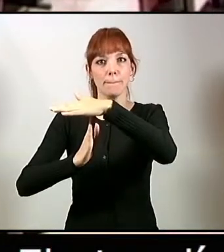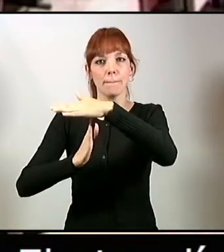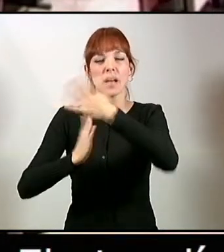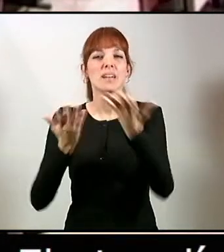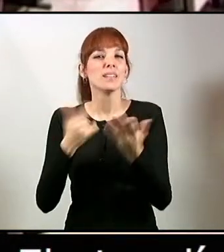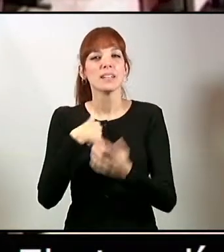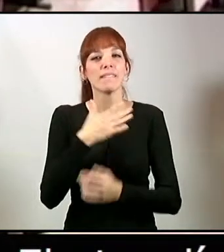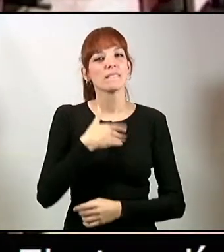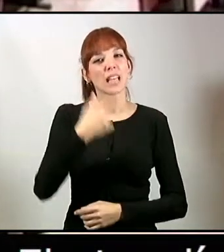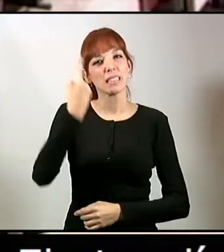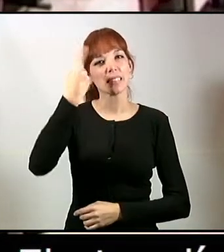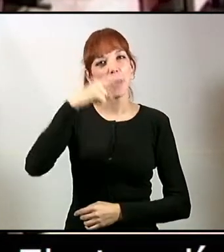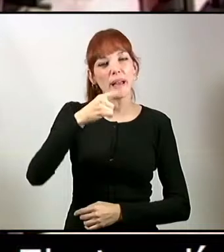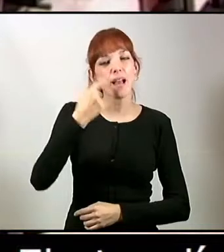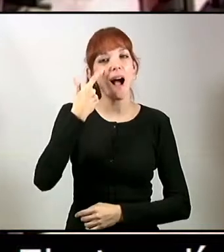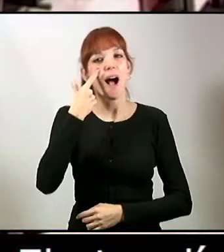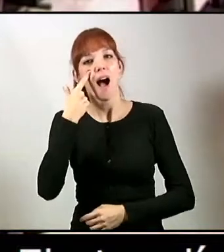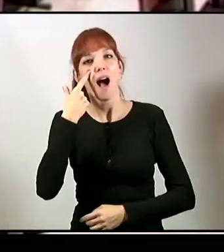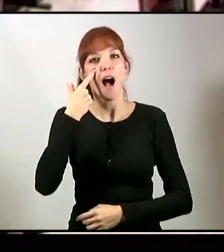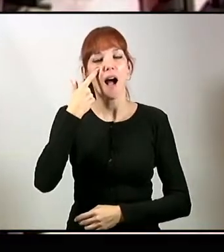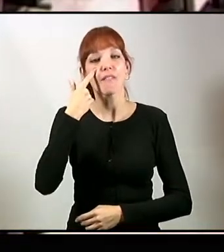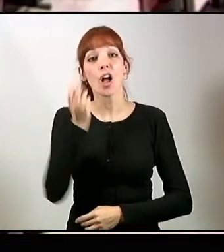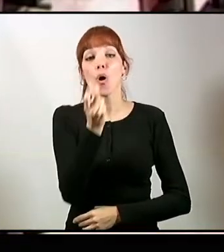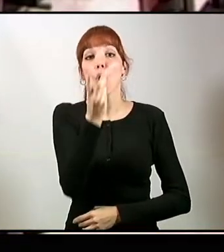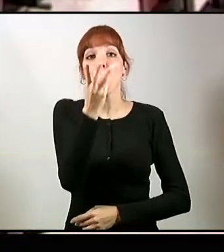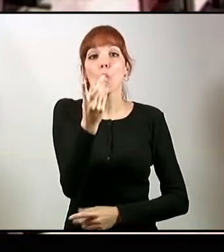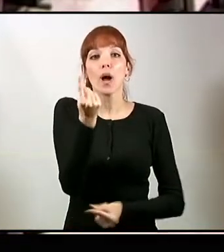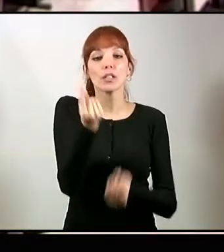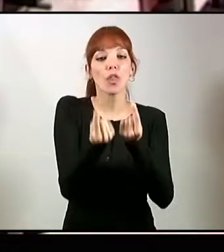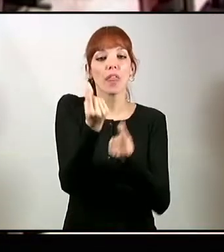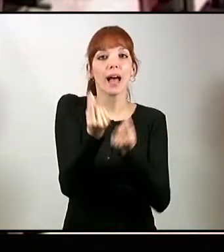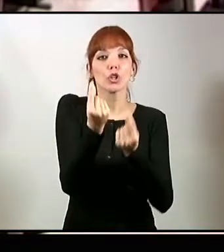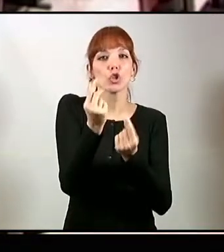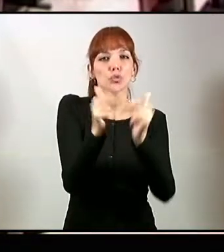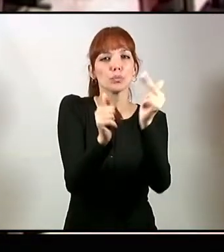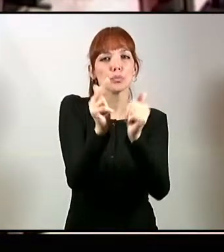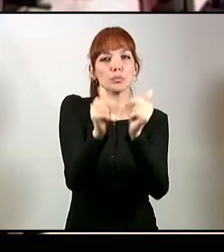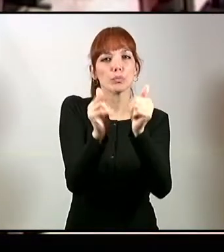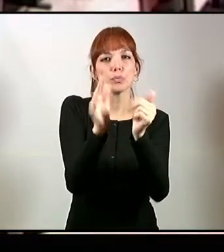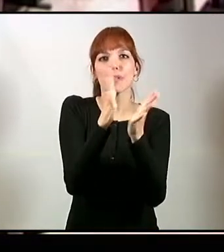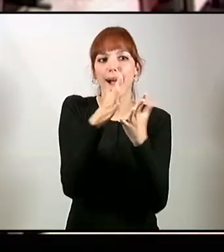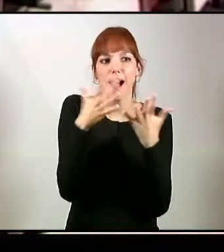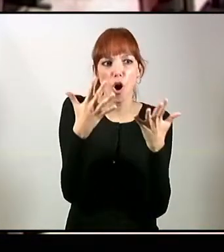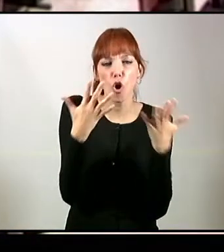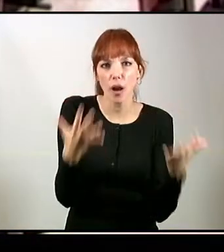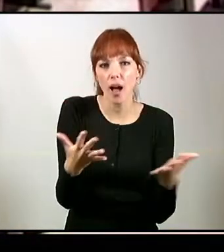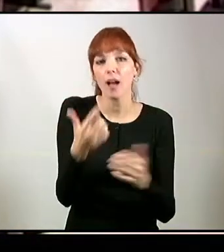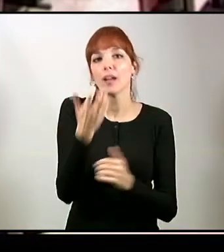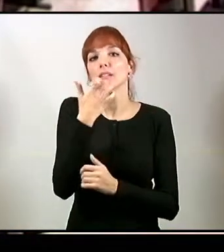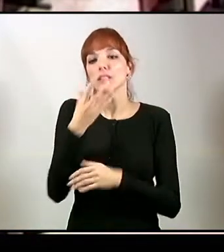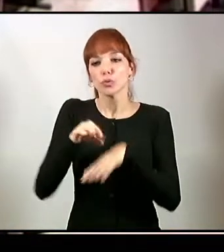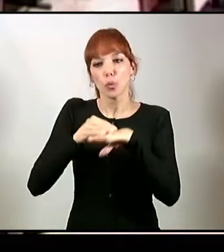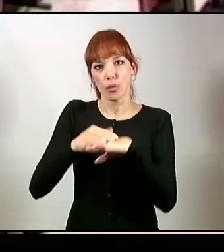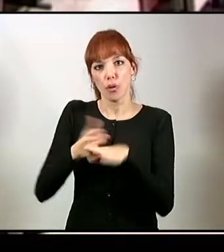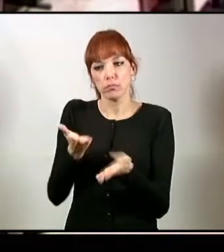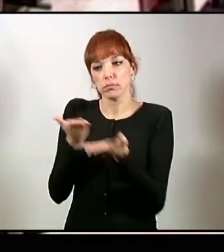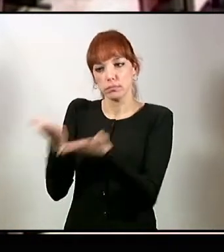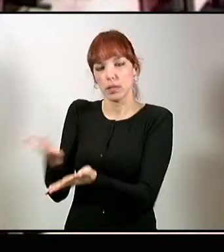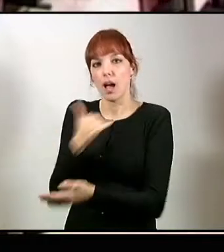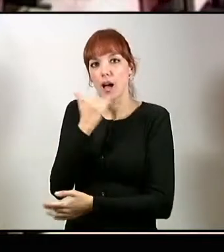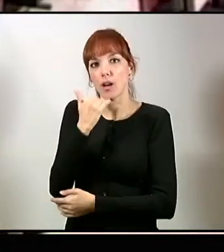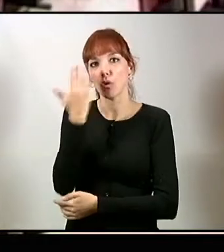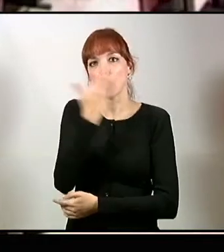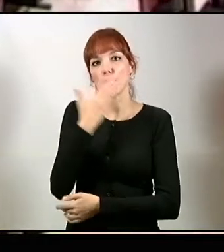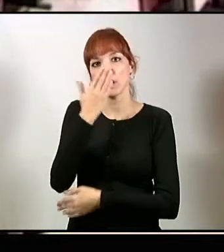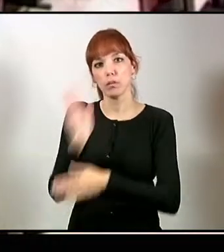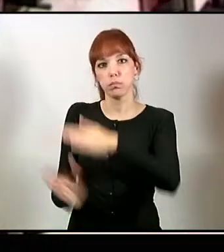cuántos datos de esas infraestructuras que dice que se están ejecutando de momento no están y si hay unas soluciones para esos